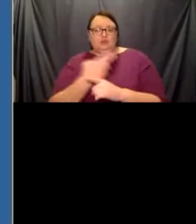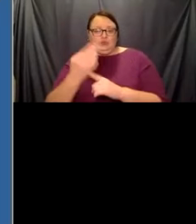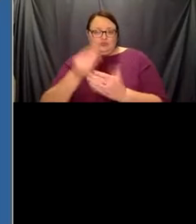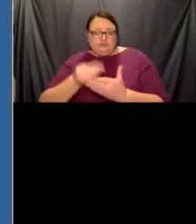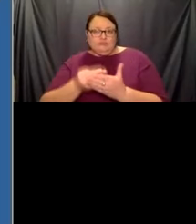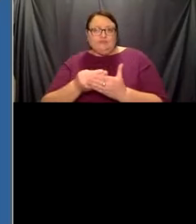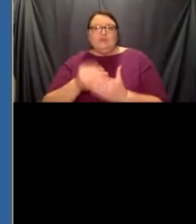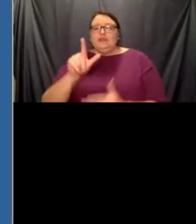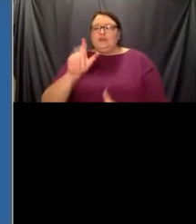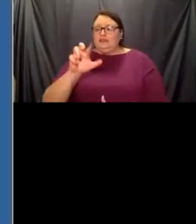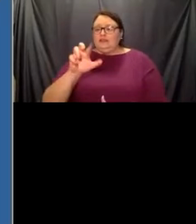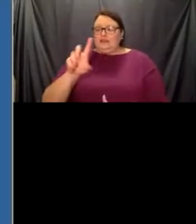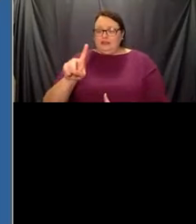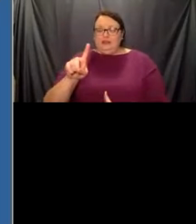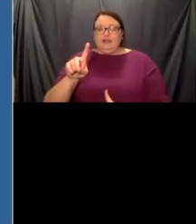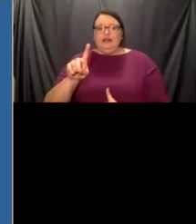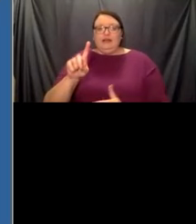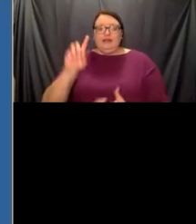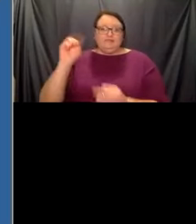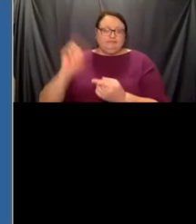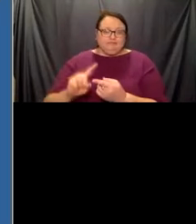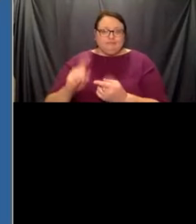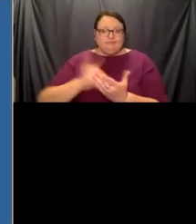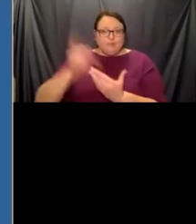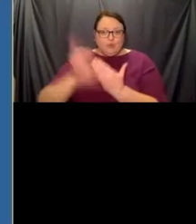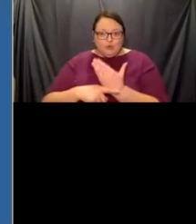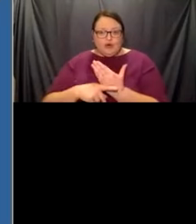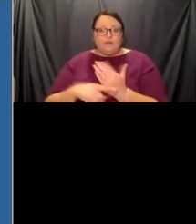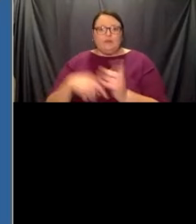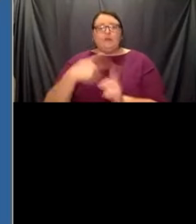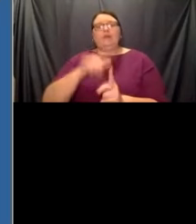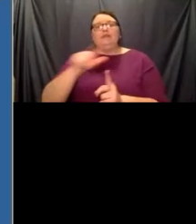we work with agencies addressing the same types of issues that we do. Bien,